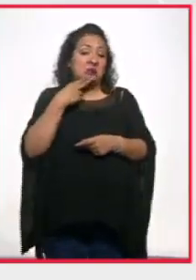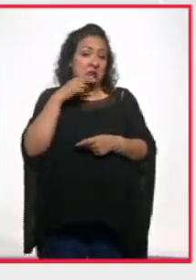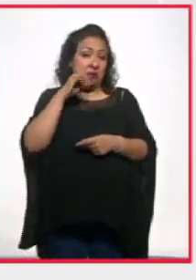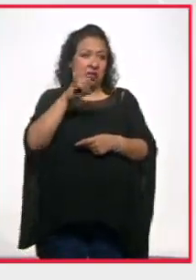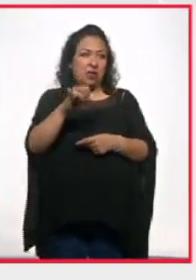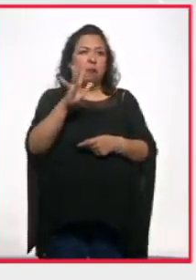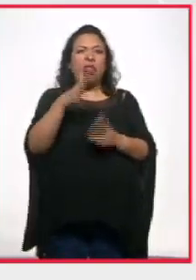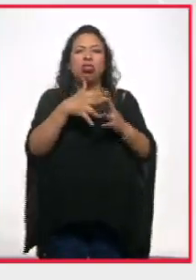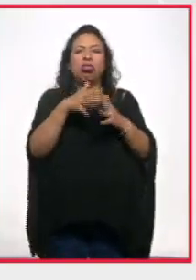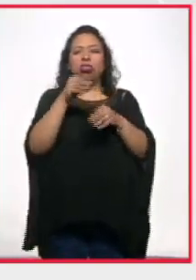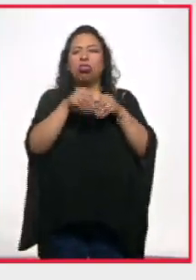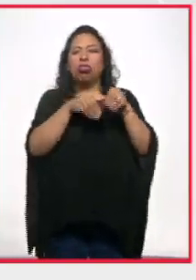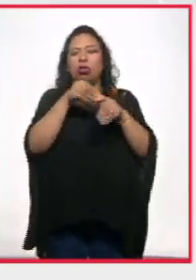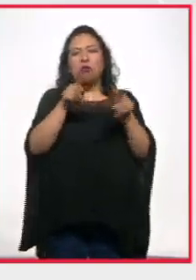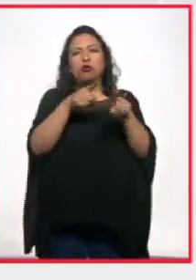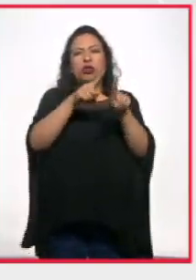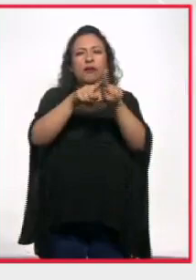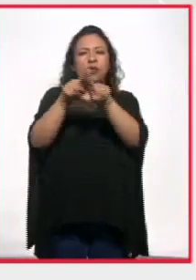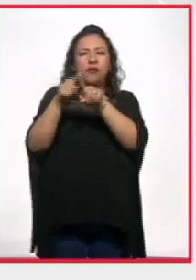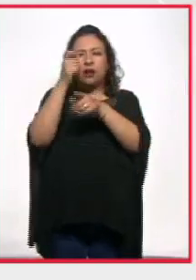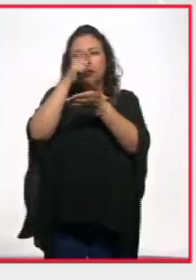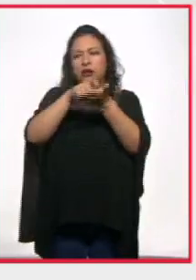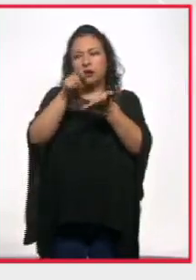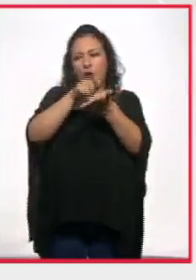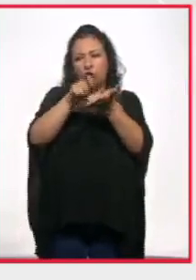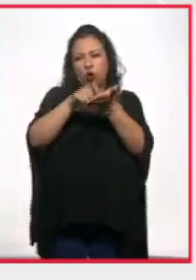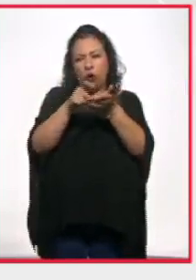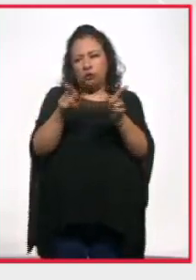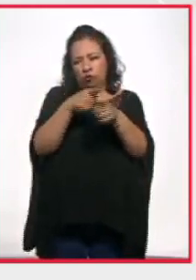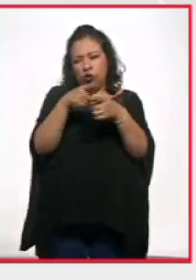un collage, la música de distintos autores.